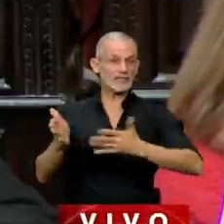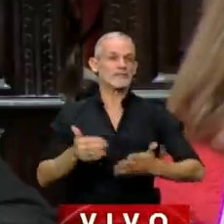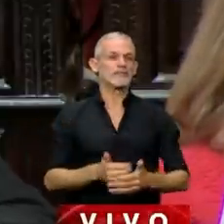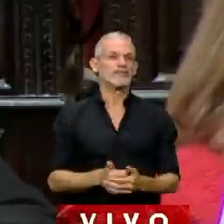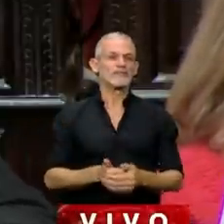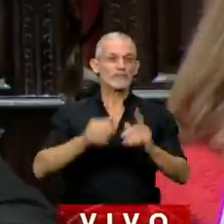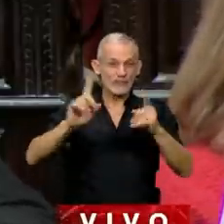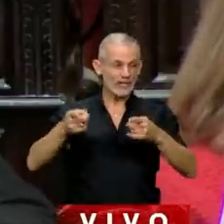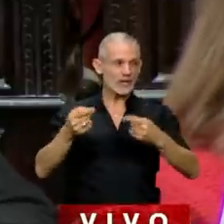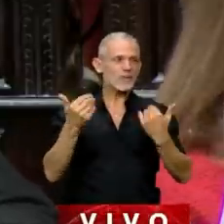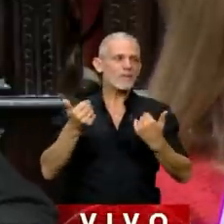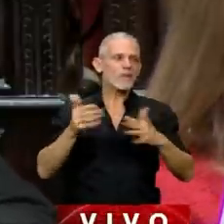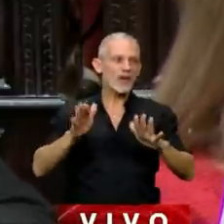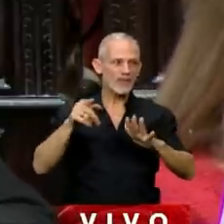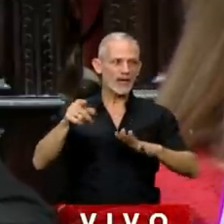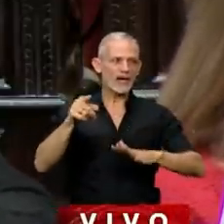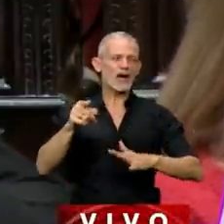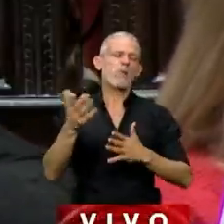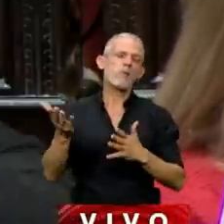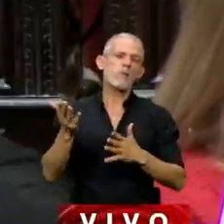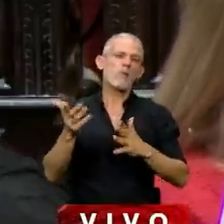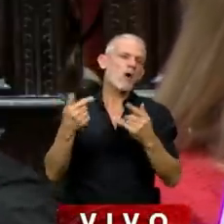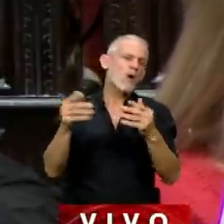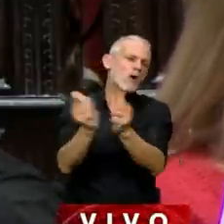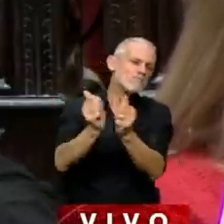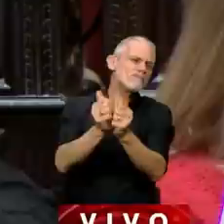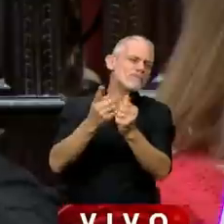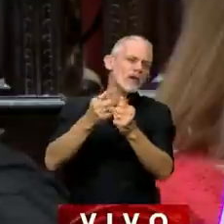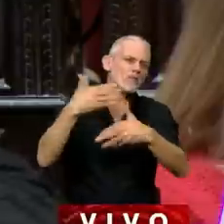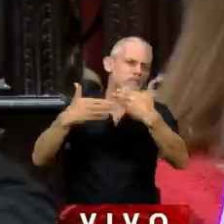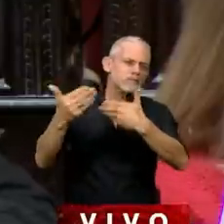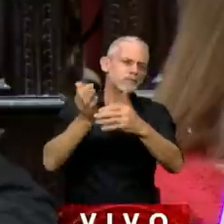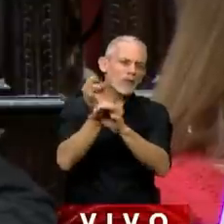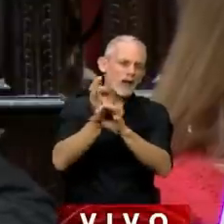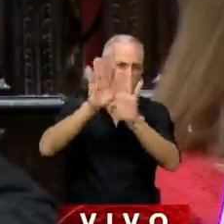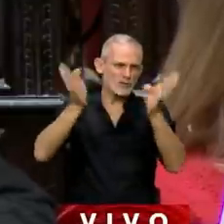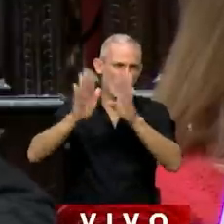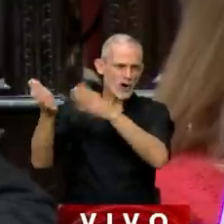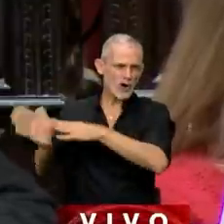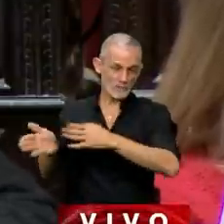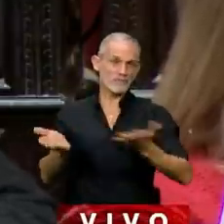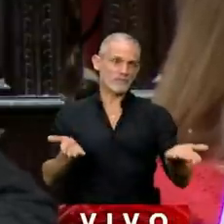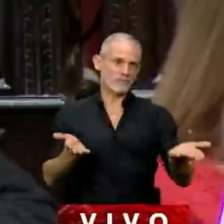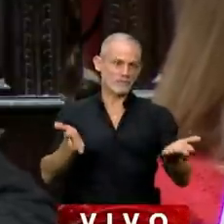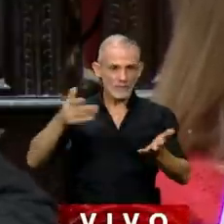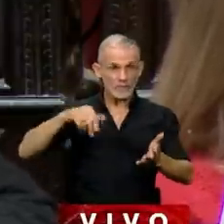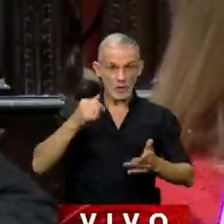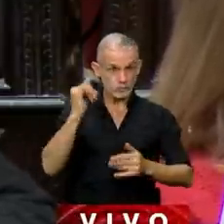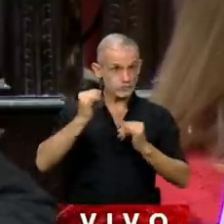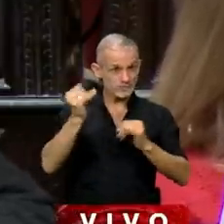también poder pensar en cómo se acompaña ese proceso educativo y que, por supuesto, como se dijo